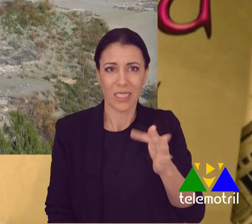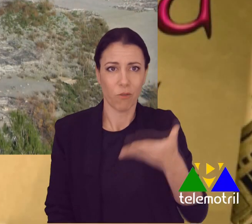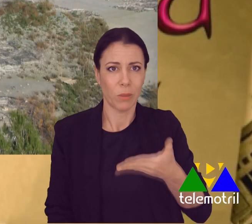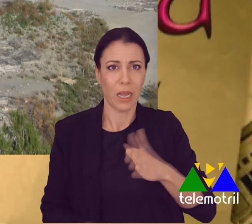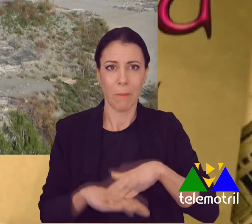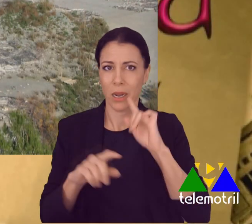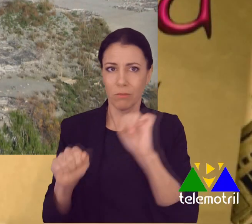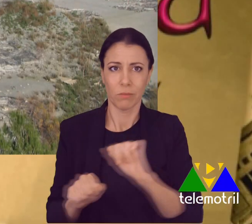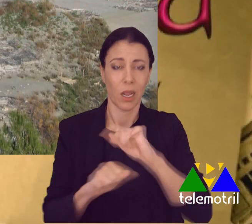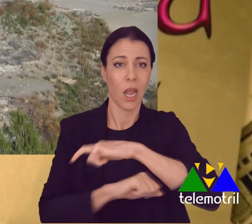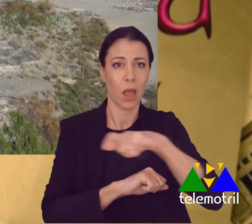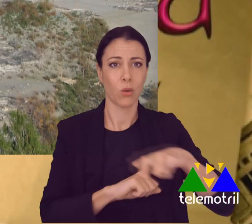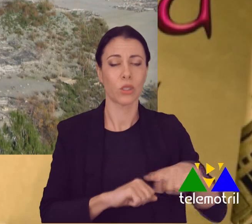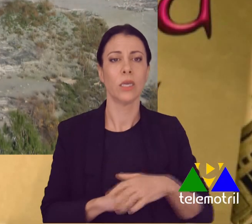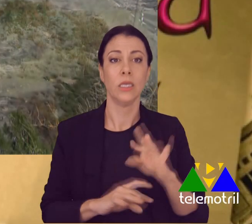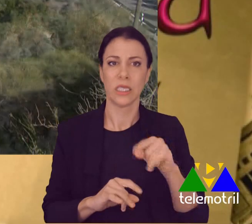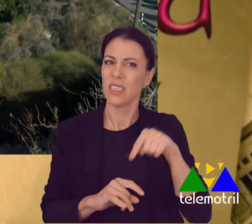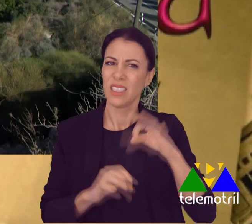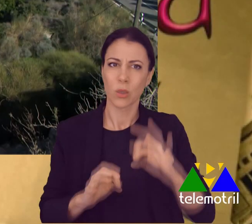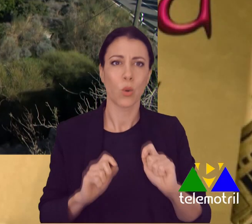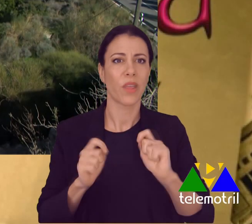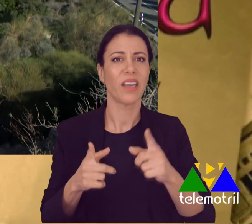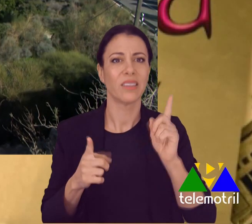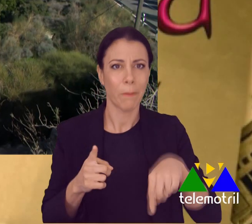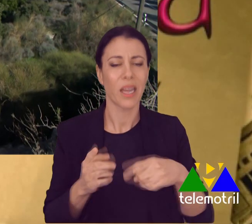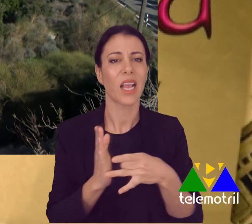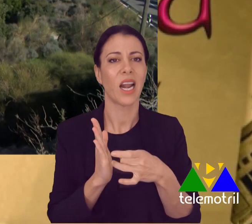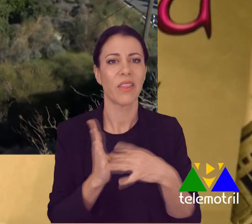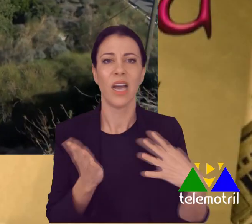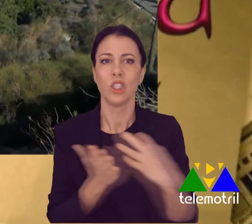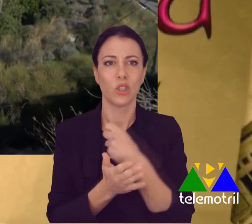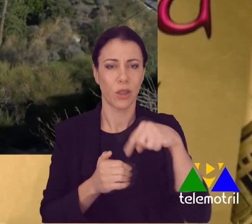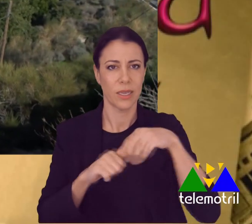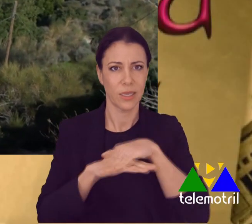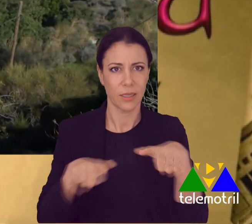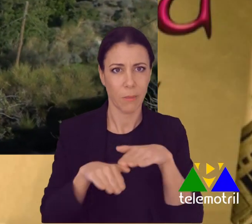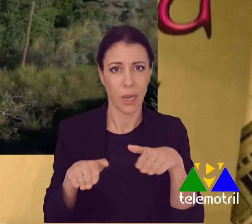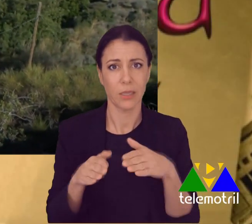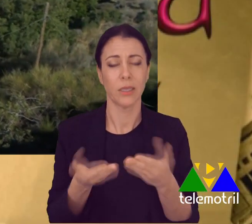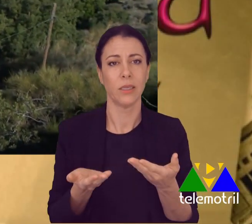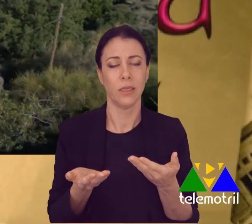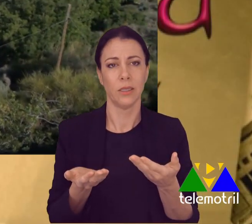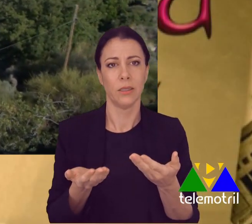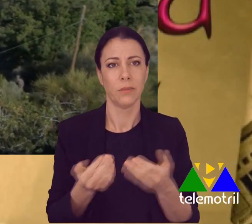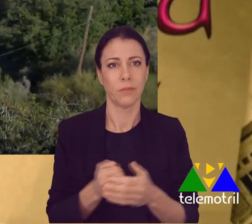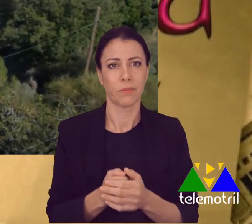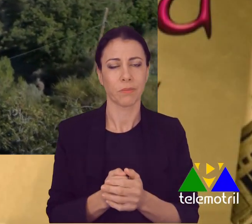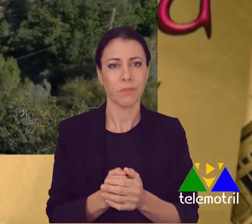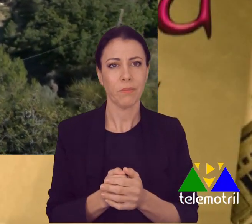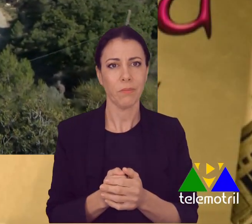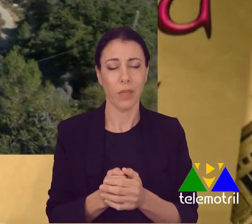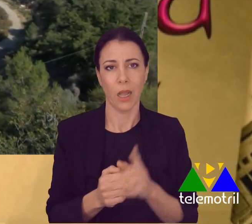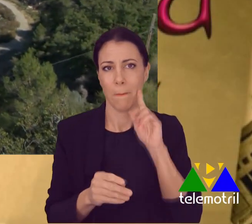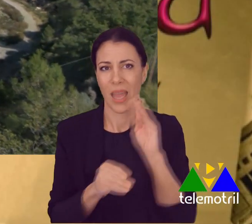costa, ¿no? Aguantar. No, y lo que está claro es que esto va a aportar una calidad a todas estas playas, ¿no? Aparte de pues eso, ¿no? Pues